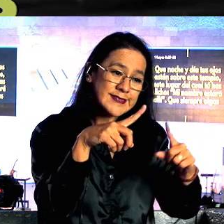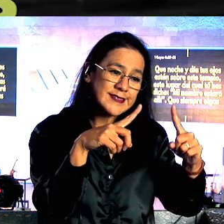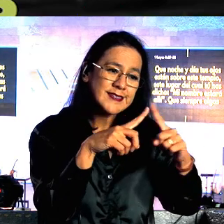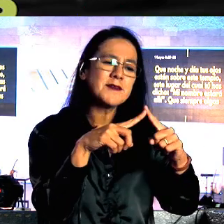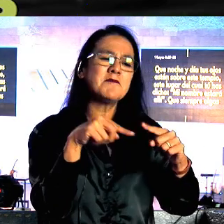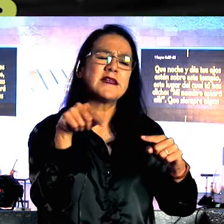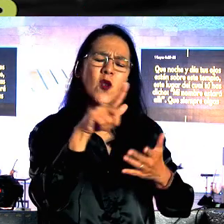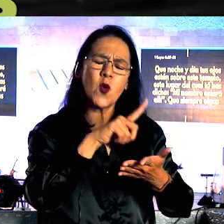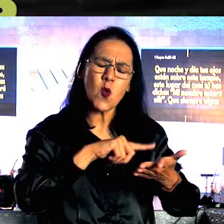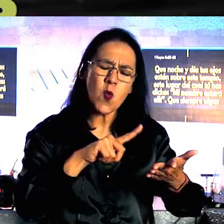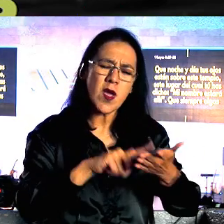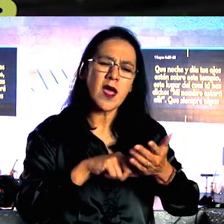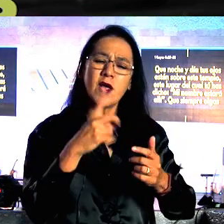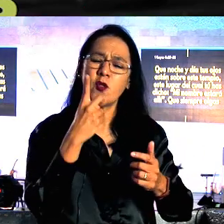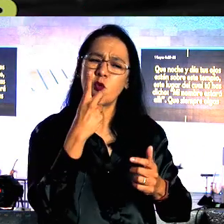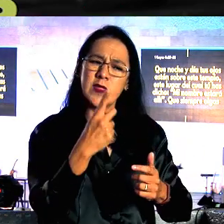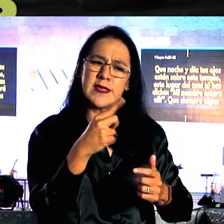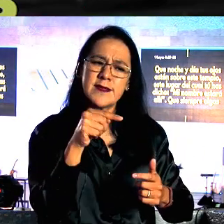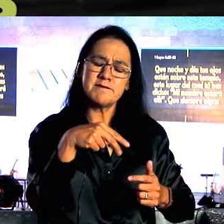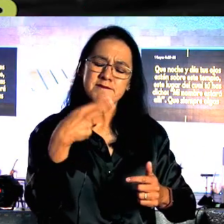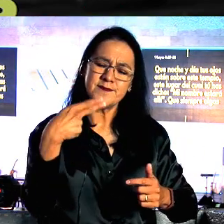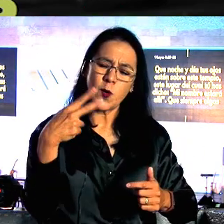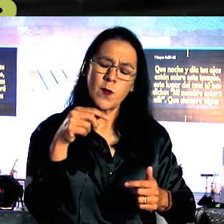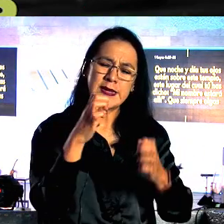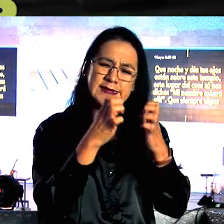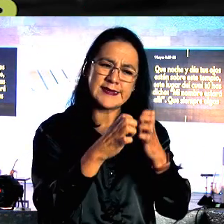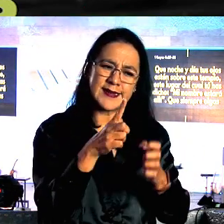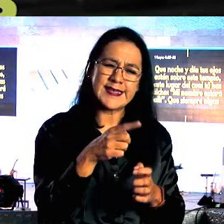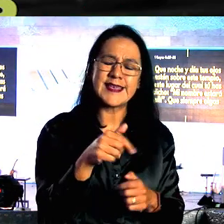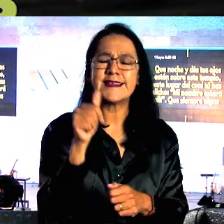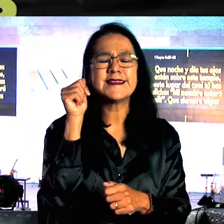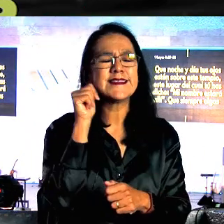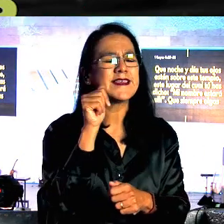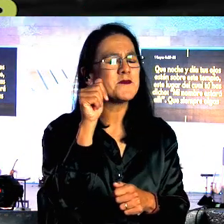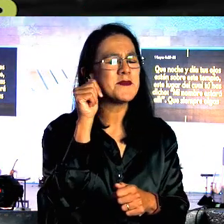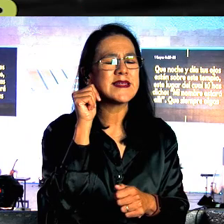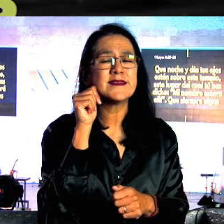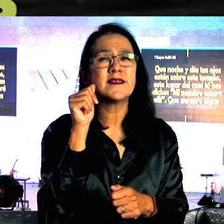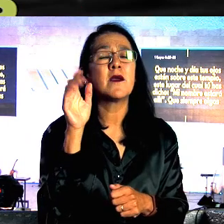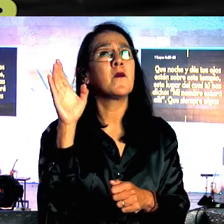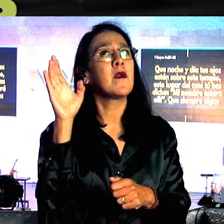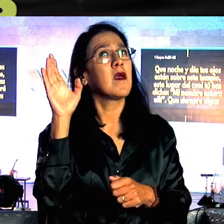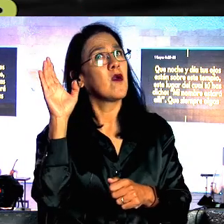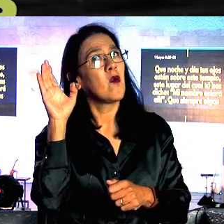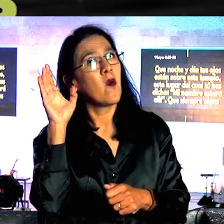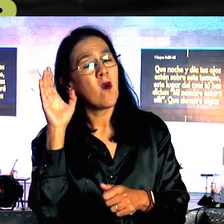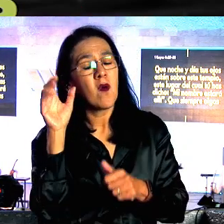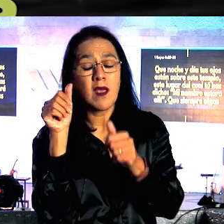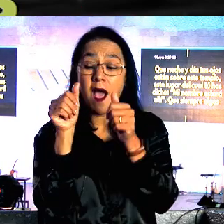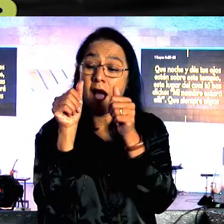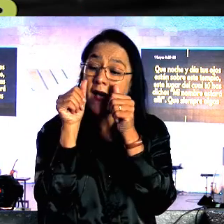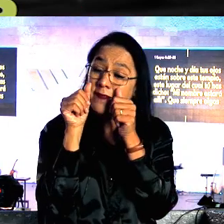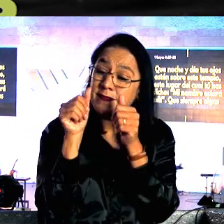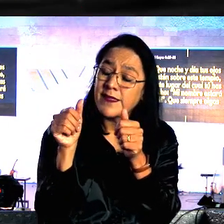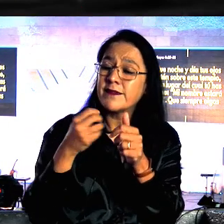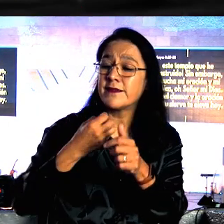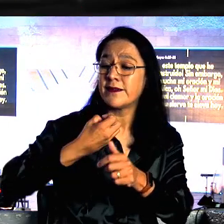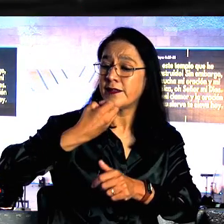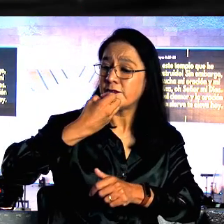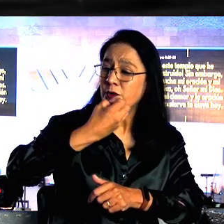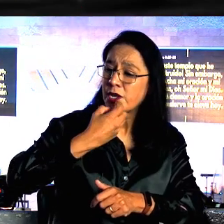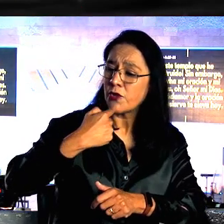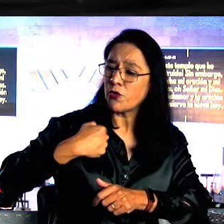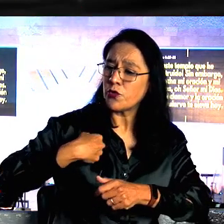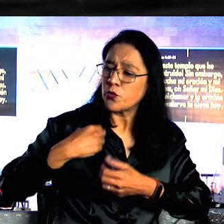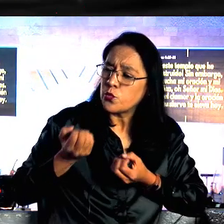nombre estará ahí. Que siempre oigas, que siempre oigas, ¿qué? las oraciones que